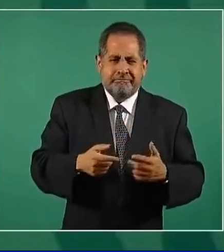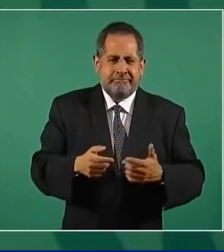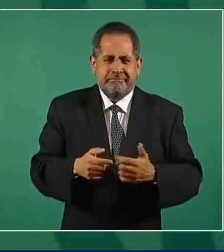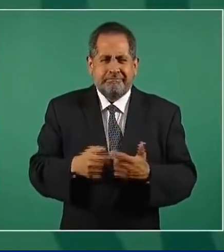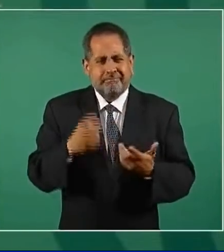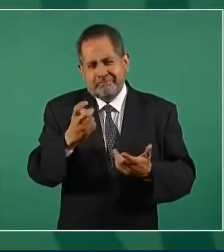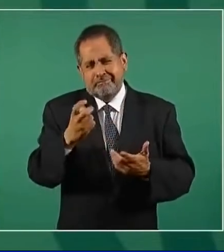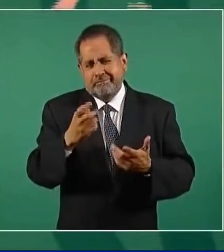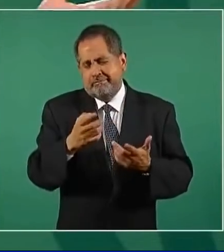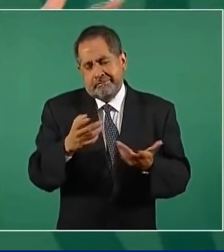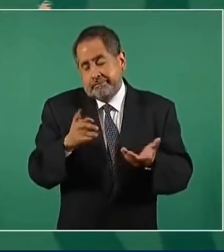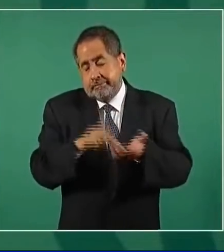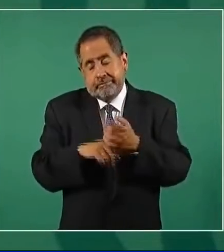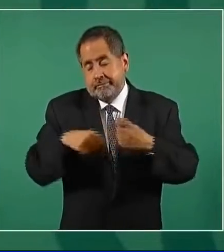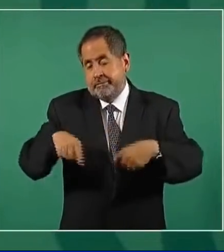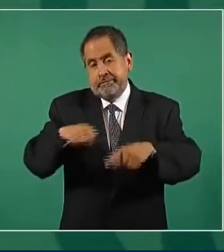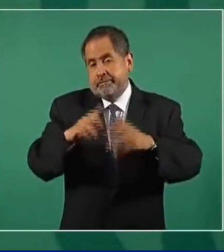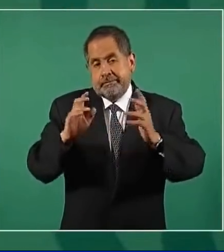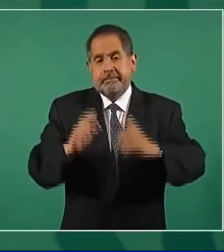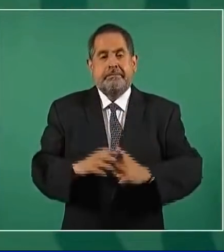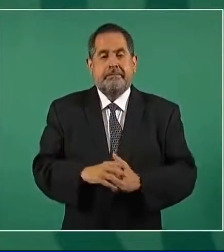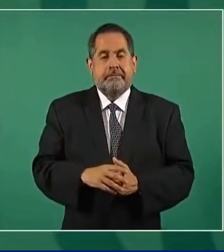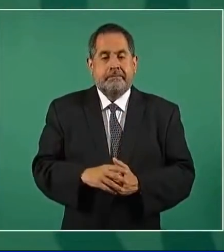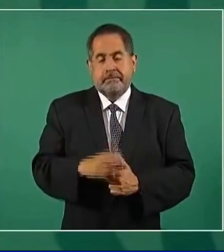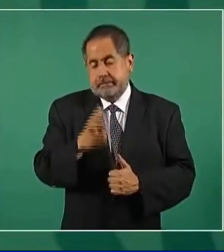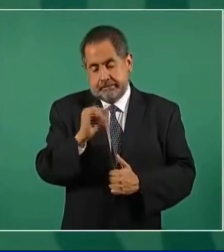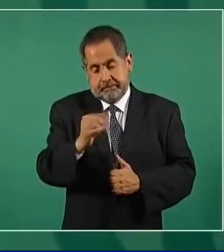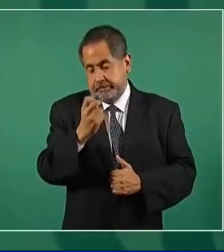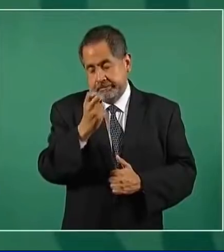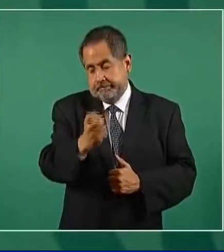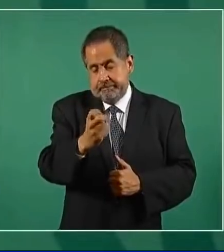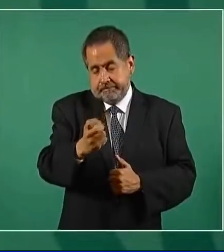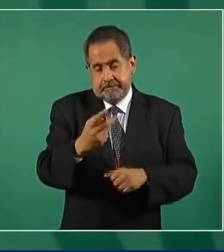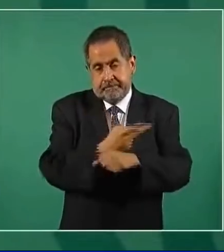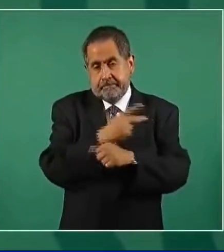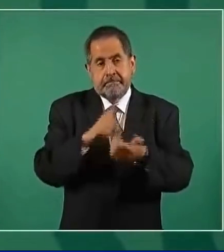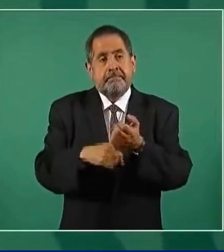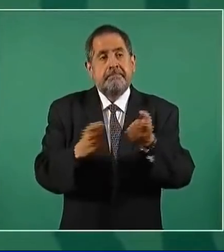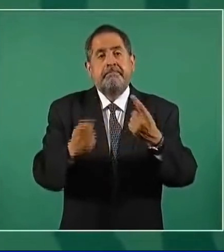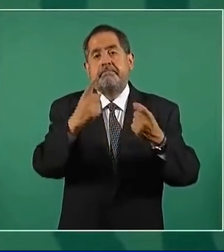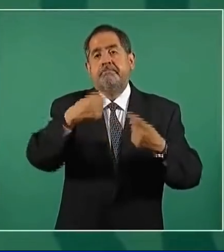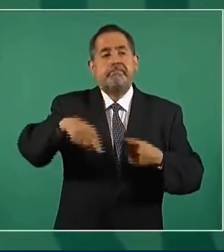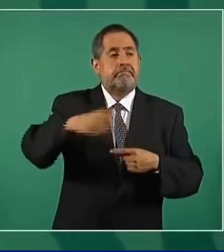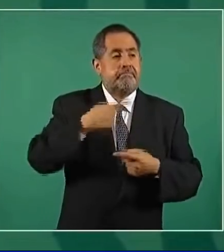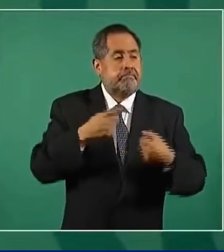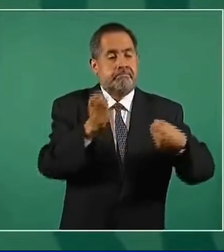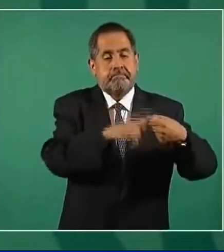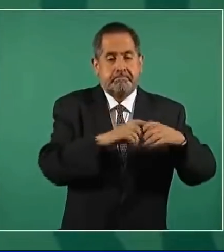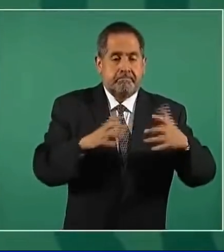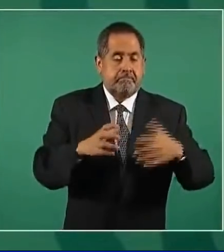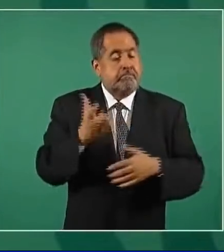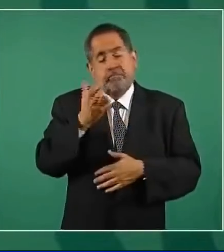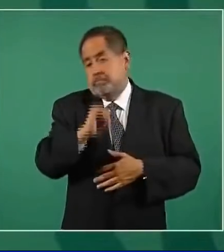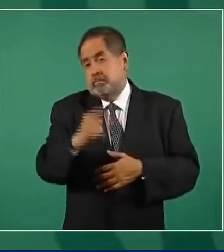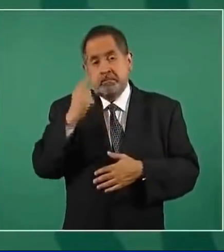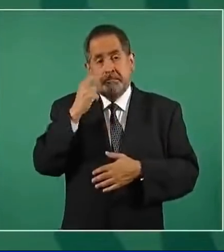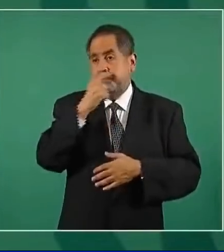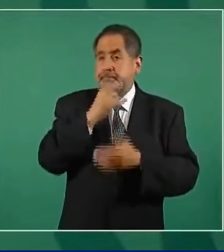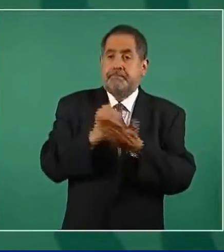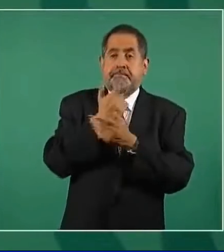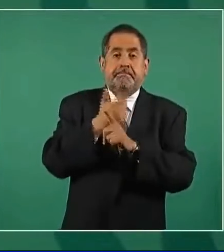es un fenómeno pero así es la democracia tiene